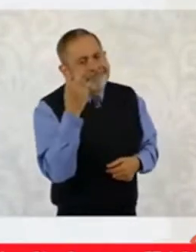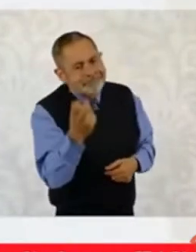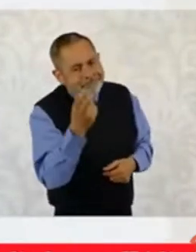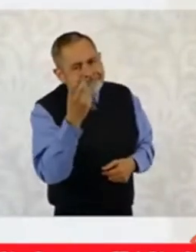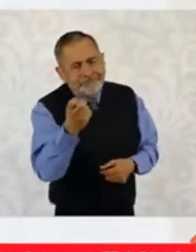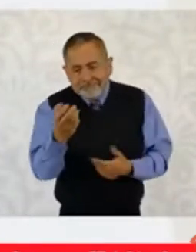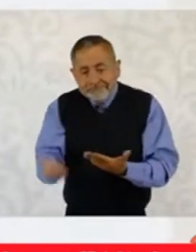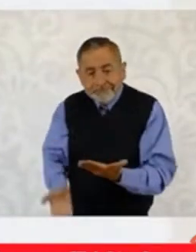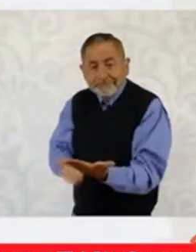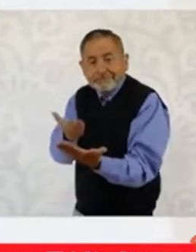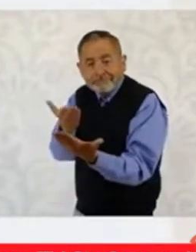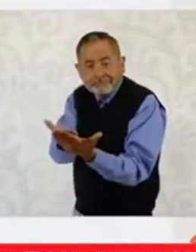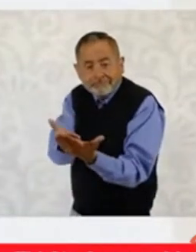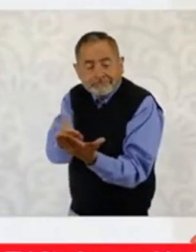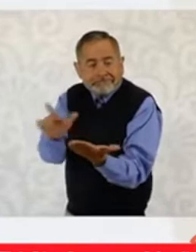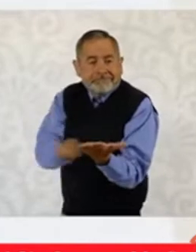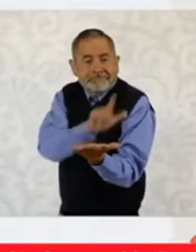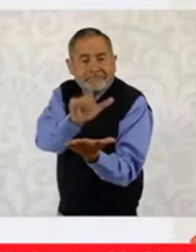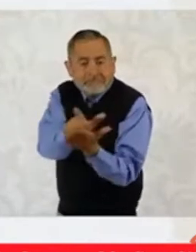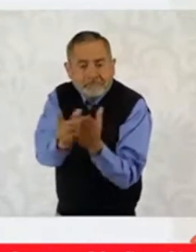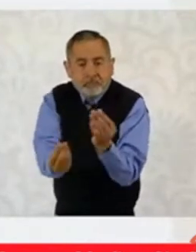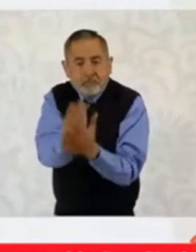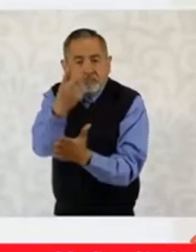el día de hoy, que presentó Ernestina.